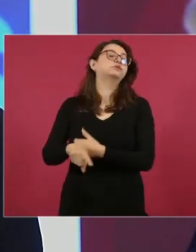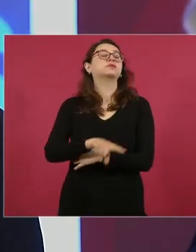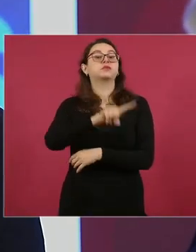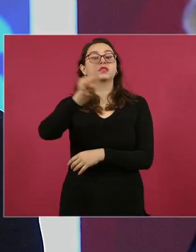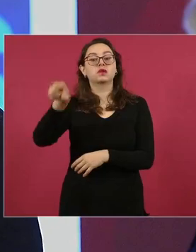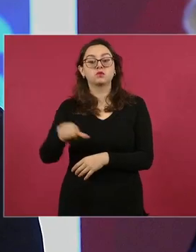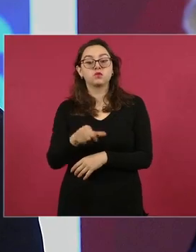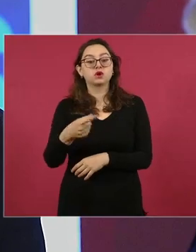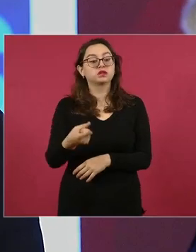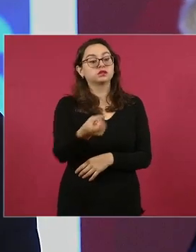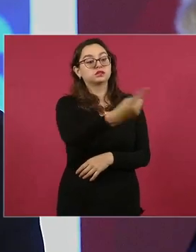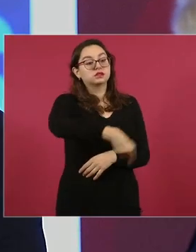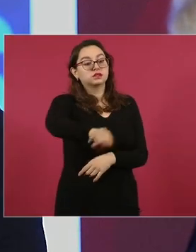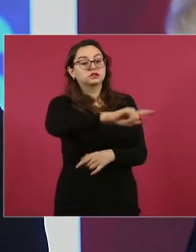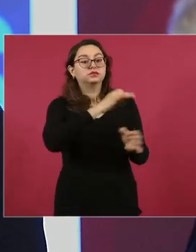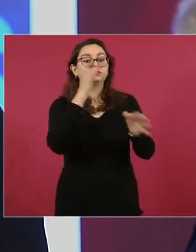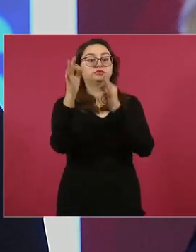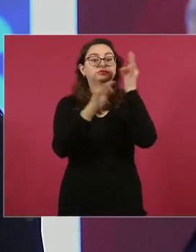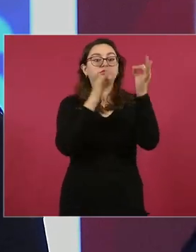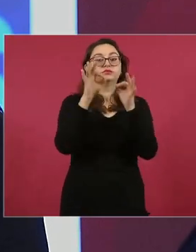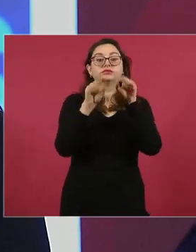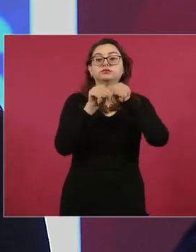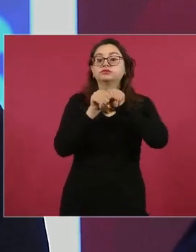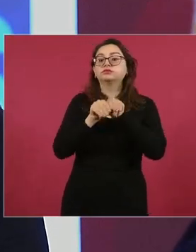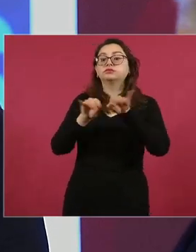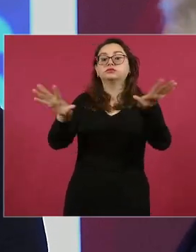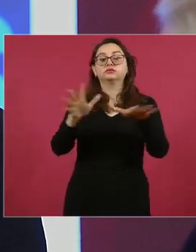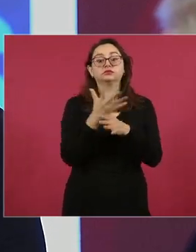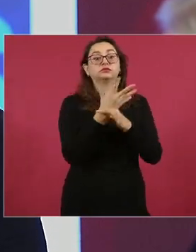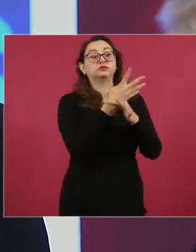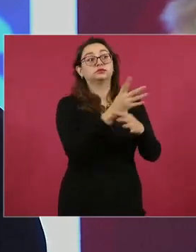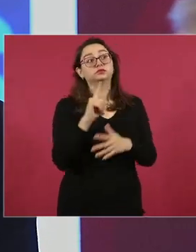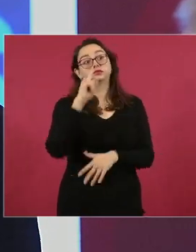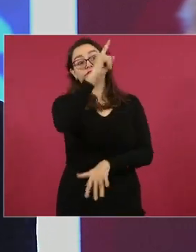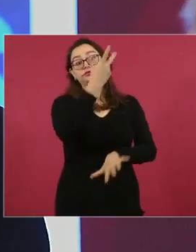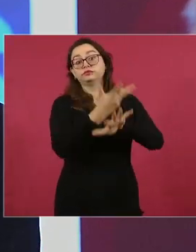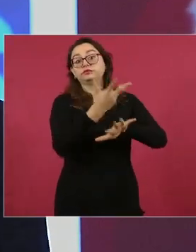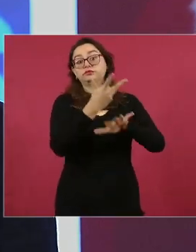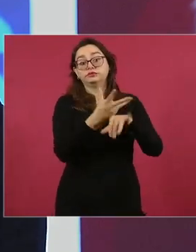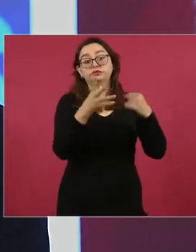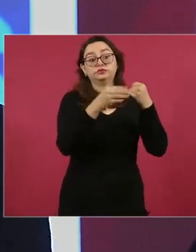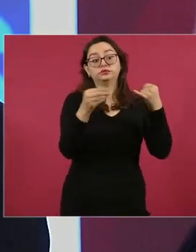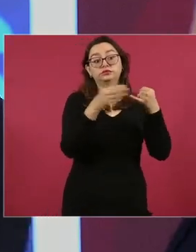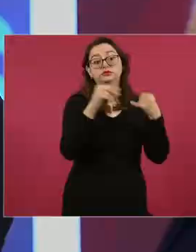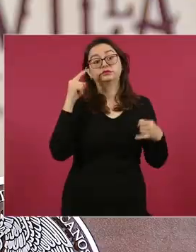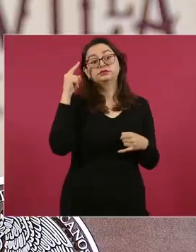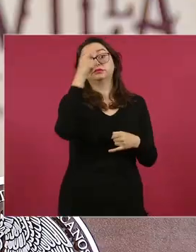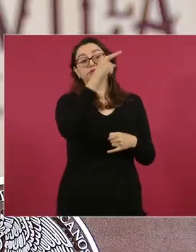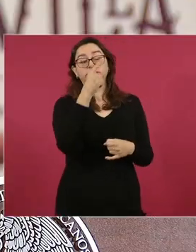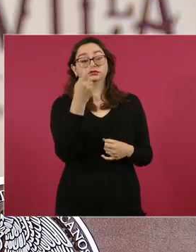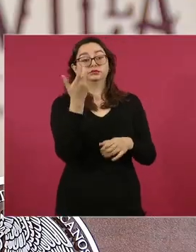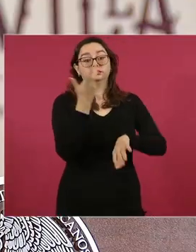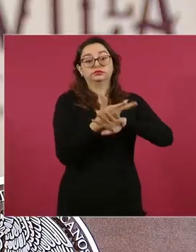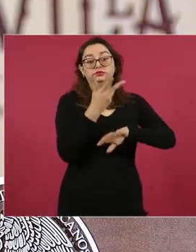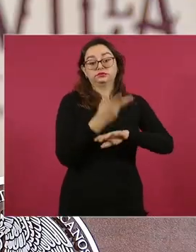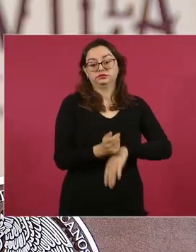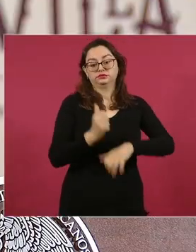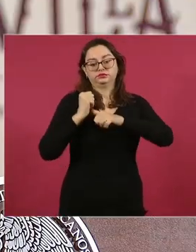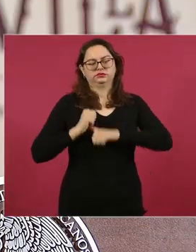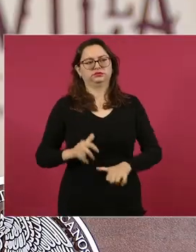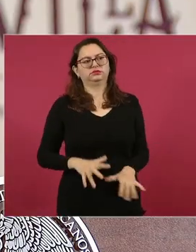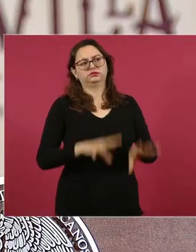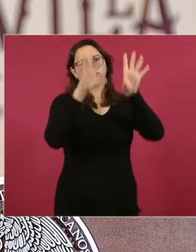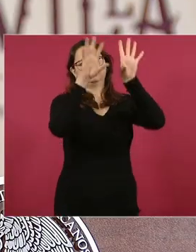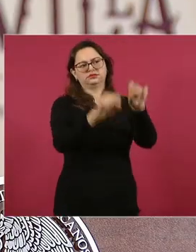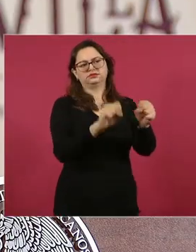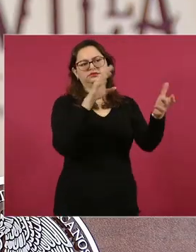sido detenido en Miami, Florida, en Estados Unidos, lo cual resultó falso. Y pues tampoco sabemos las intenciones que